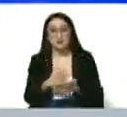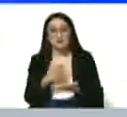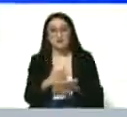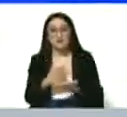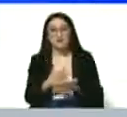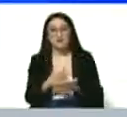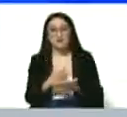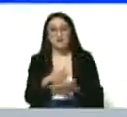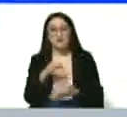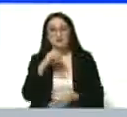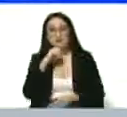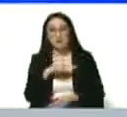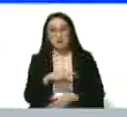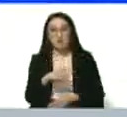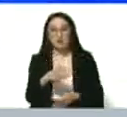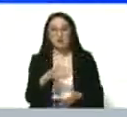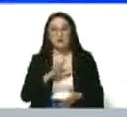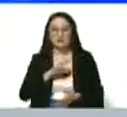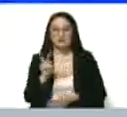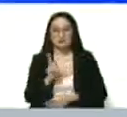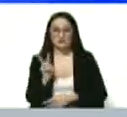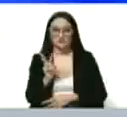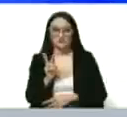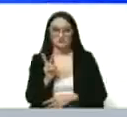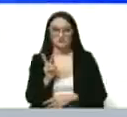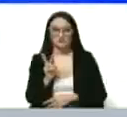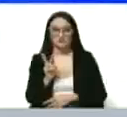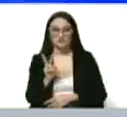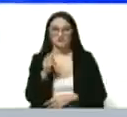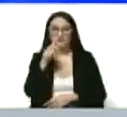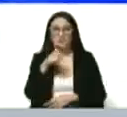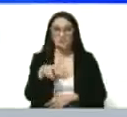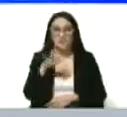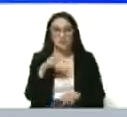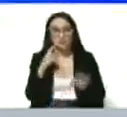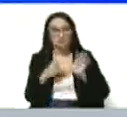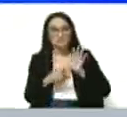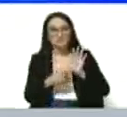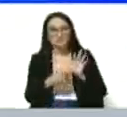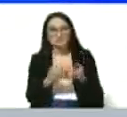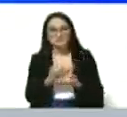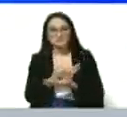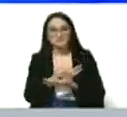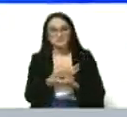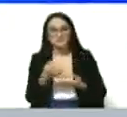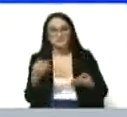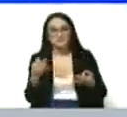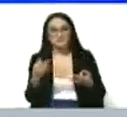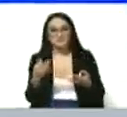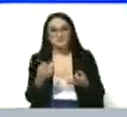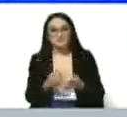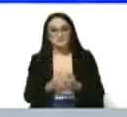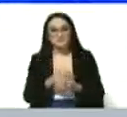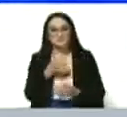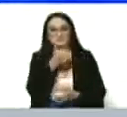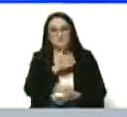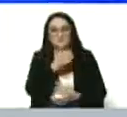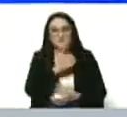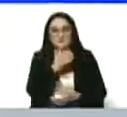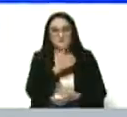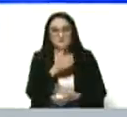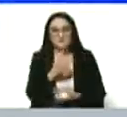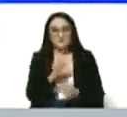una constante en la historia heroica de Venezuela, su pueblo ha mostrado una extraordinaria resiliencia y un gran